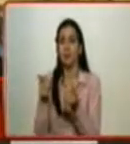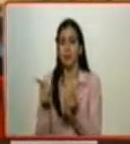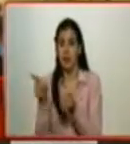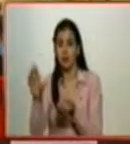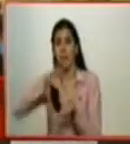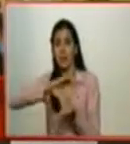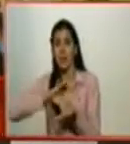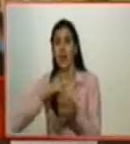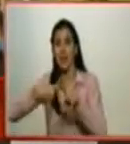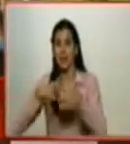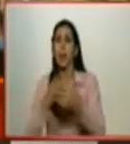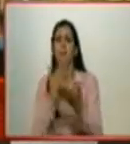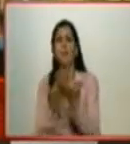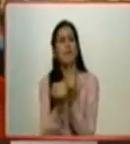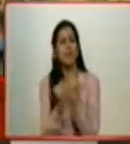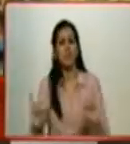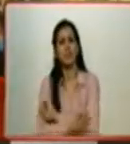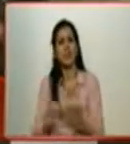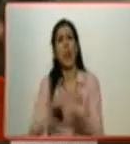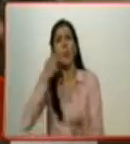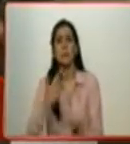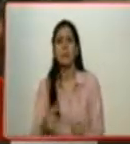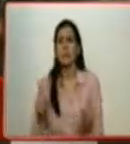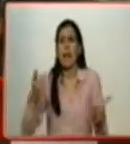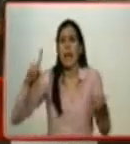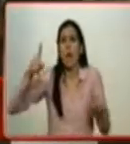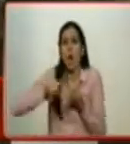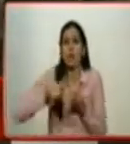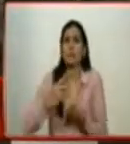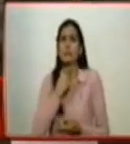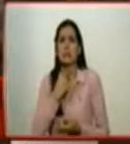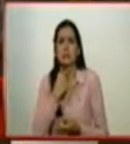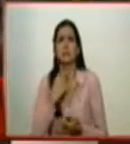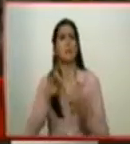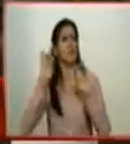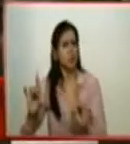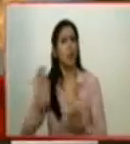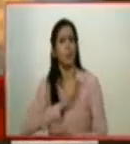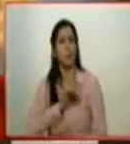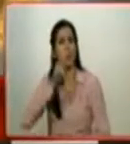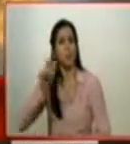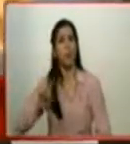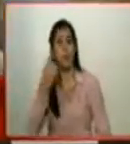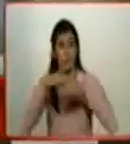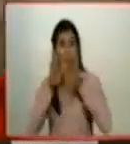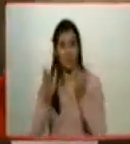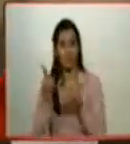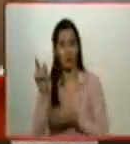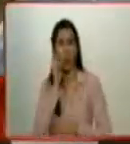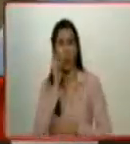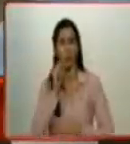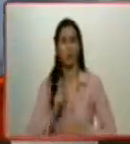Helénica exigió el fin de las políticas de austeridad y la autodeterminación de su pueblo. El primer ministro de ese país, Alexis